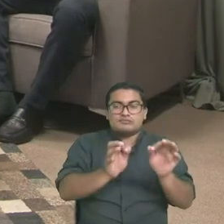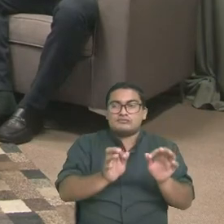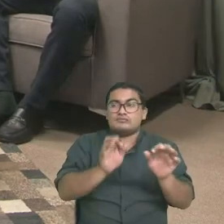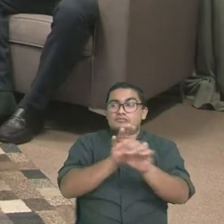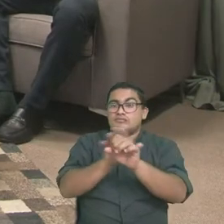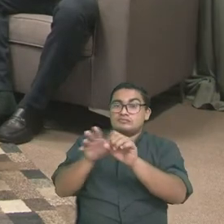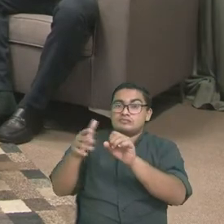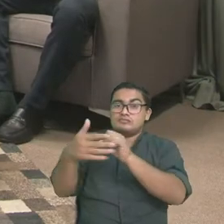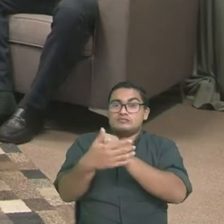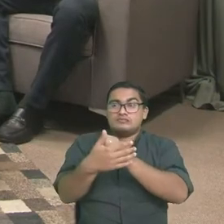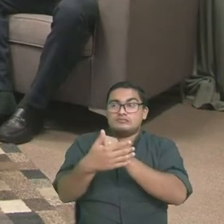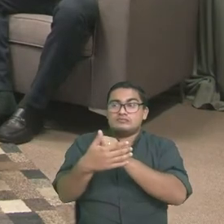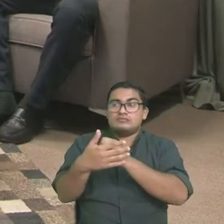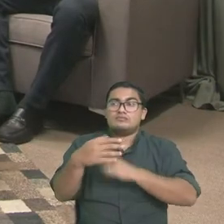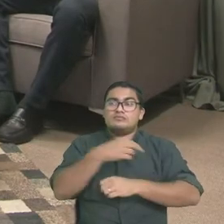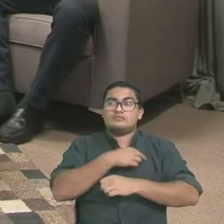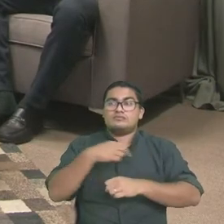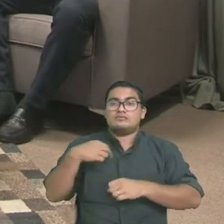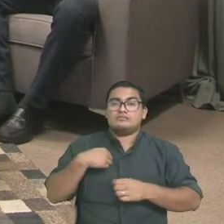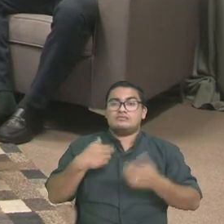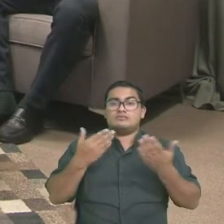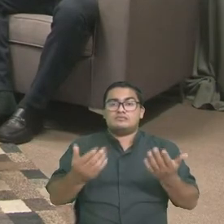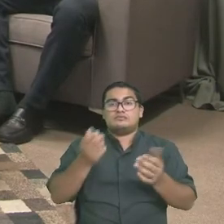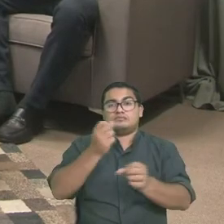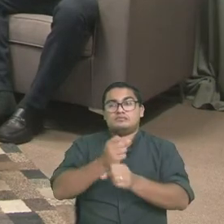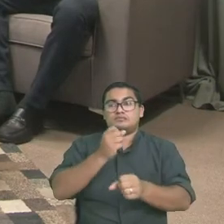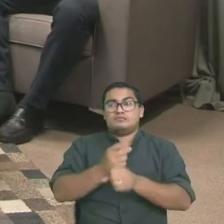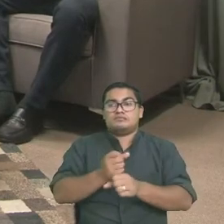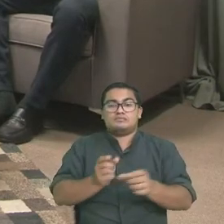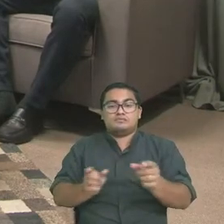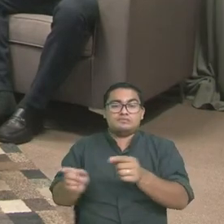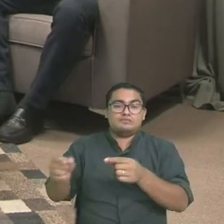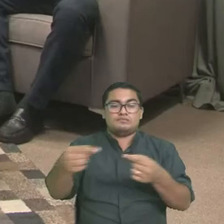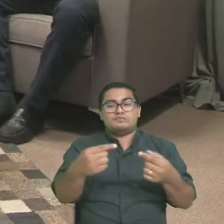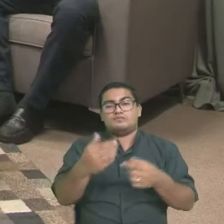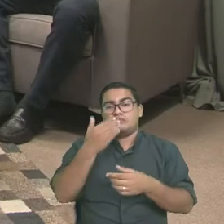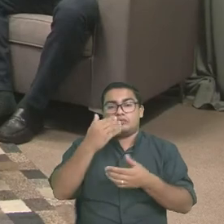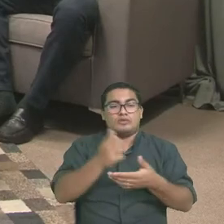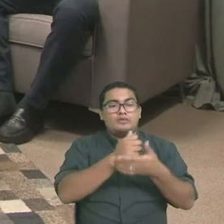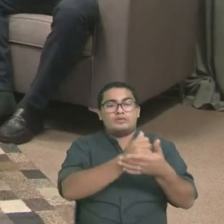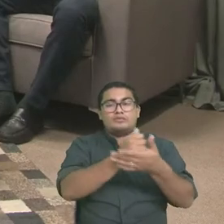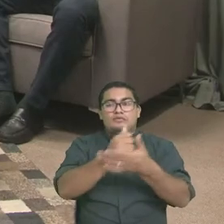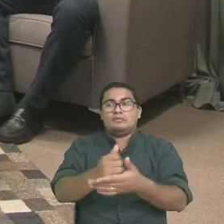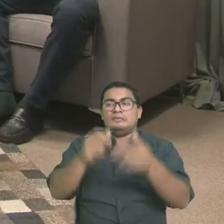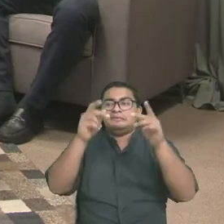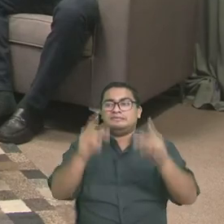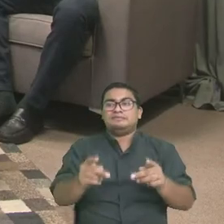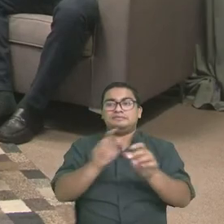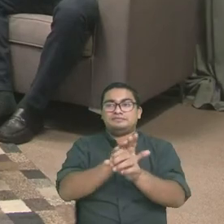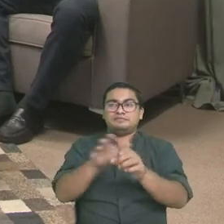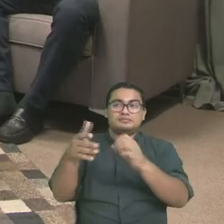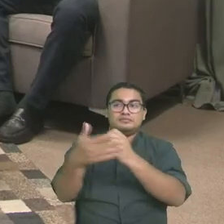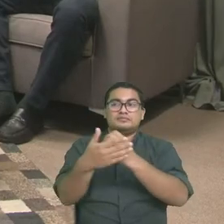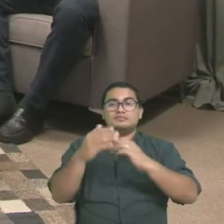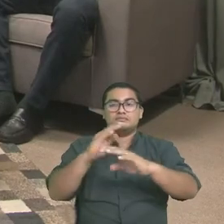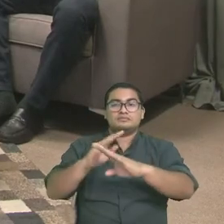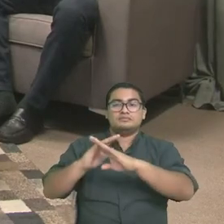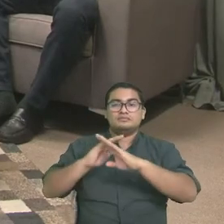pandemia está desarrollando una estrategia correcta de enfrentamiento a la pandemia,